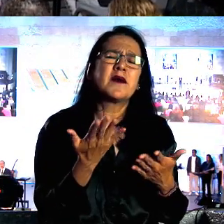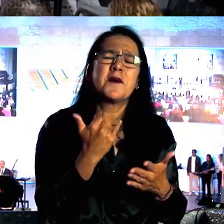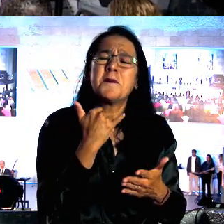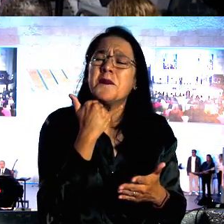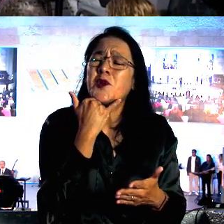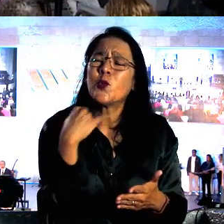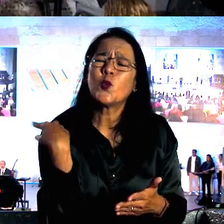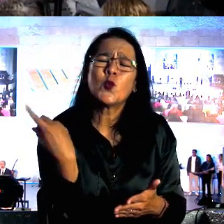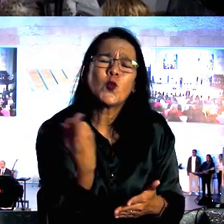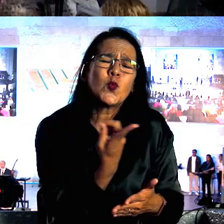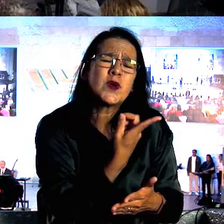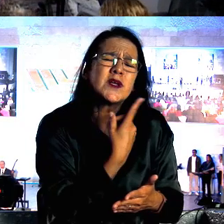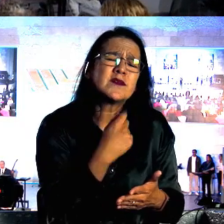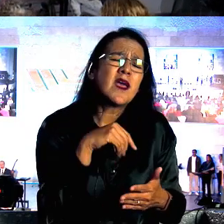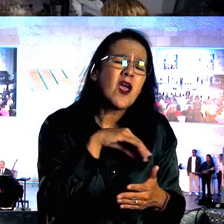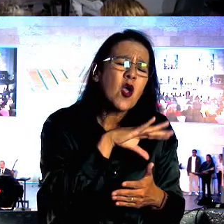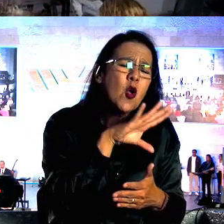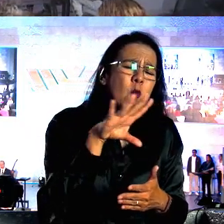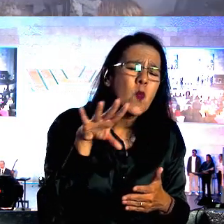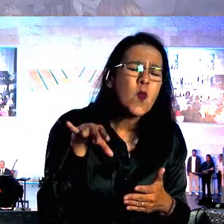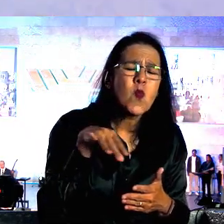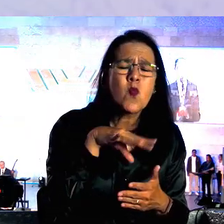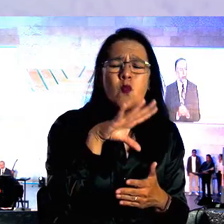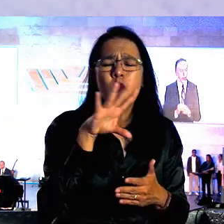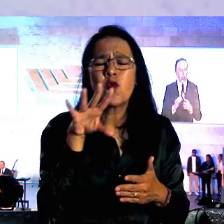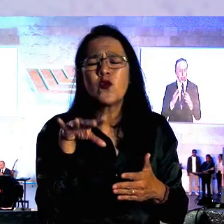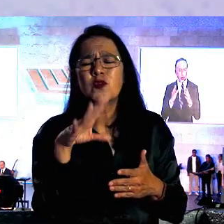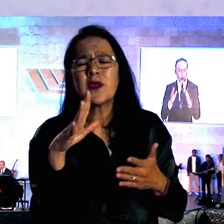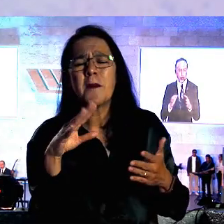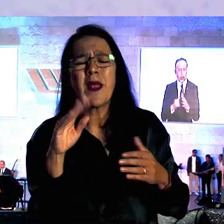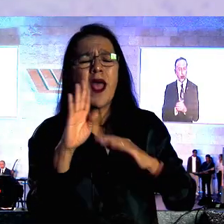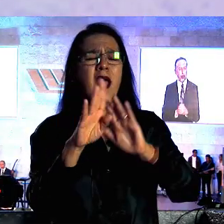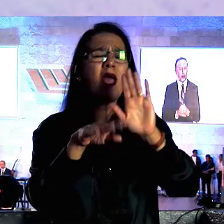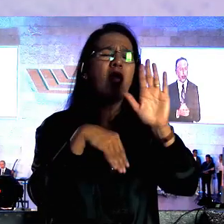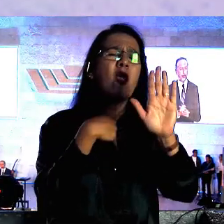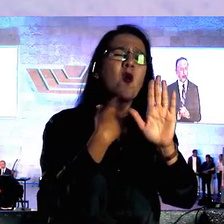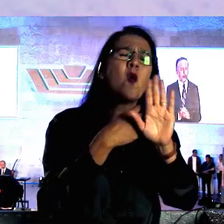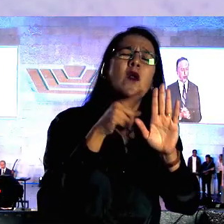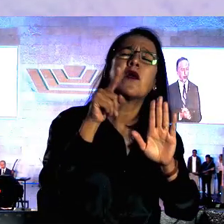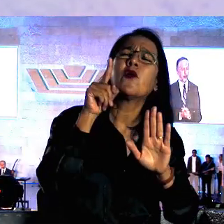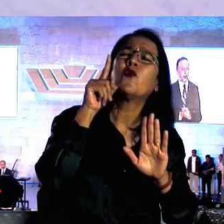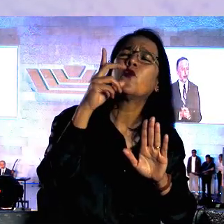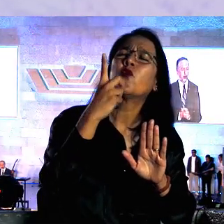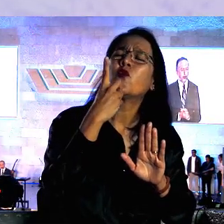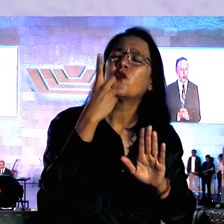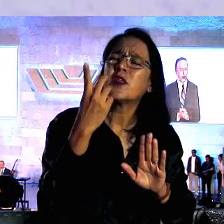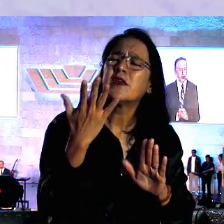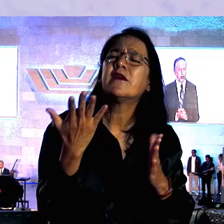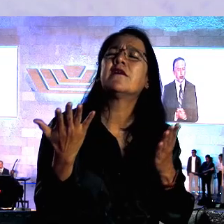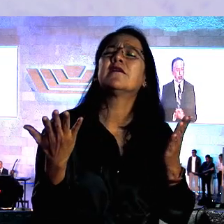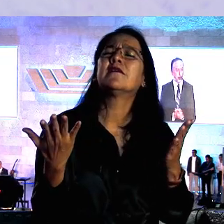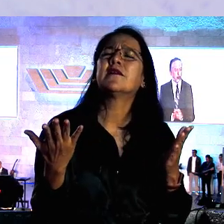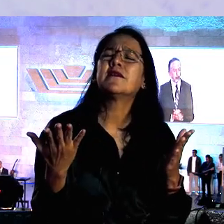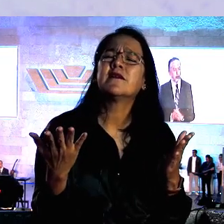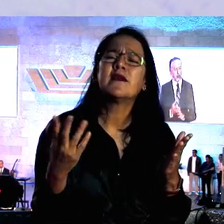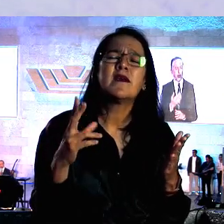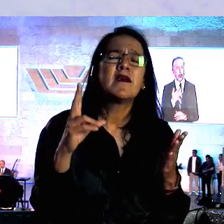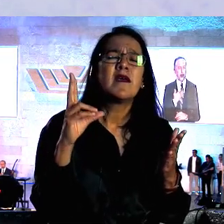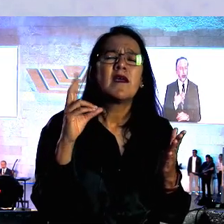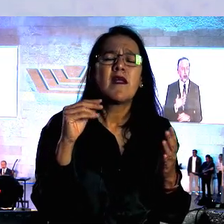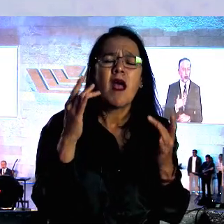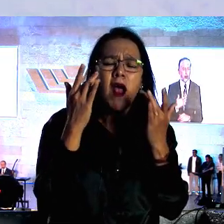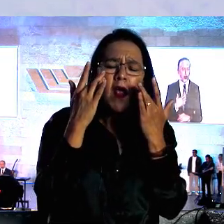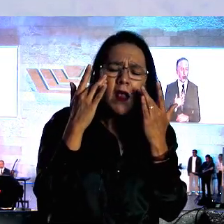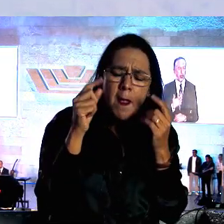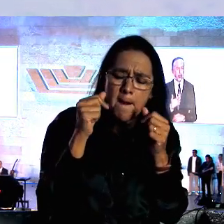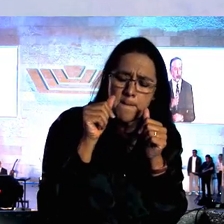perdónanos porque hemos buscado argumentos para ir en contra de lo que tú dices y no nos dimos cuenta que